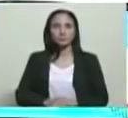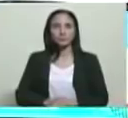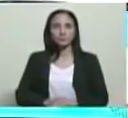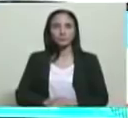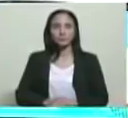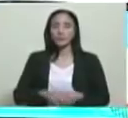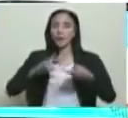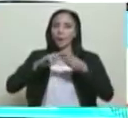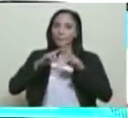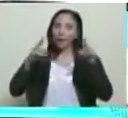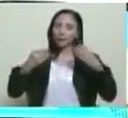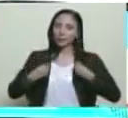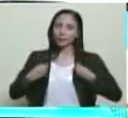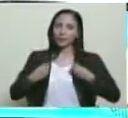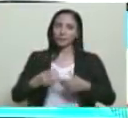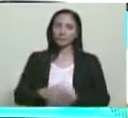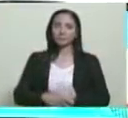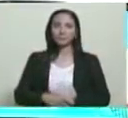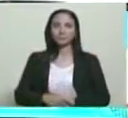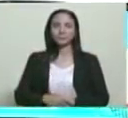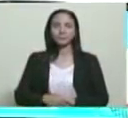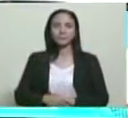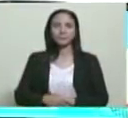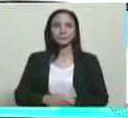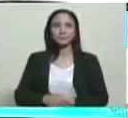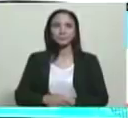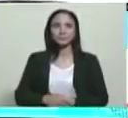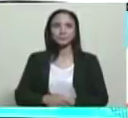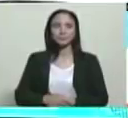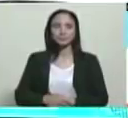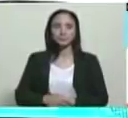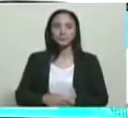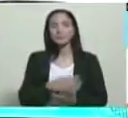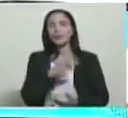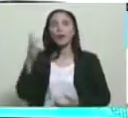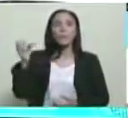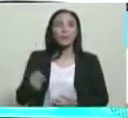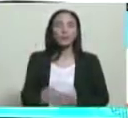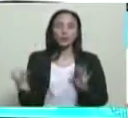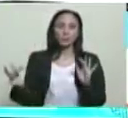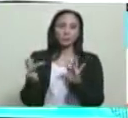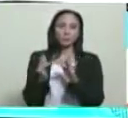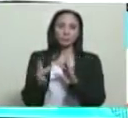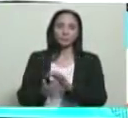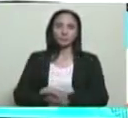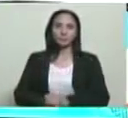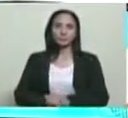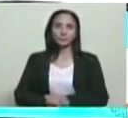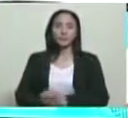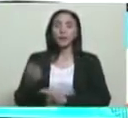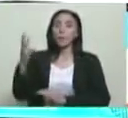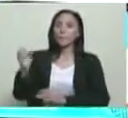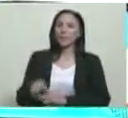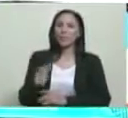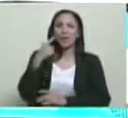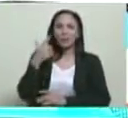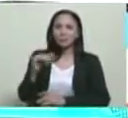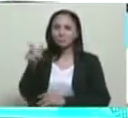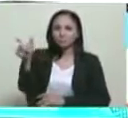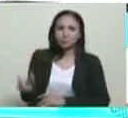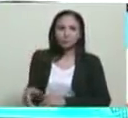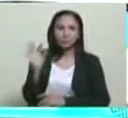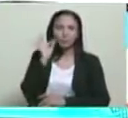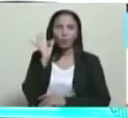Paz y vida. Ahora, vámonos entonces directo a Petare. Allá en Petare está Vanessa